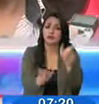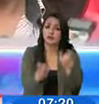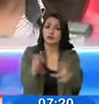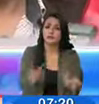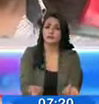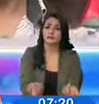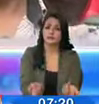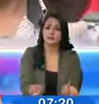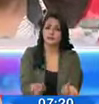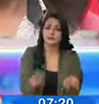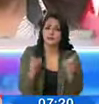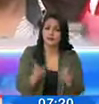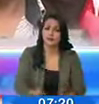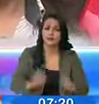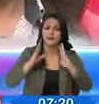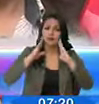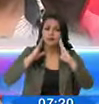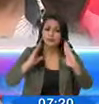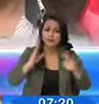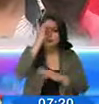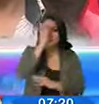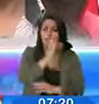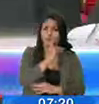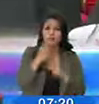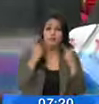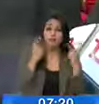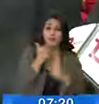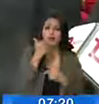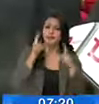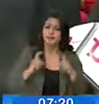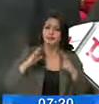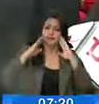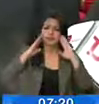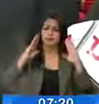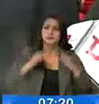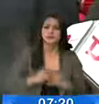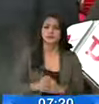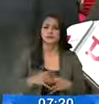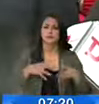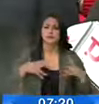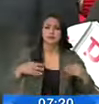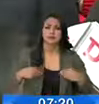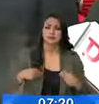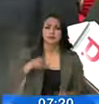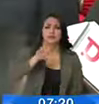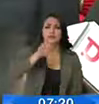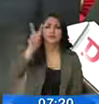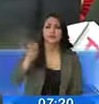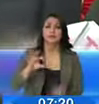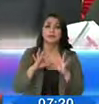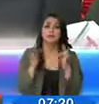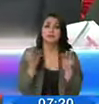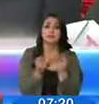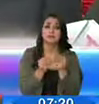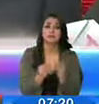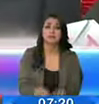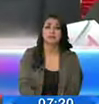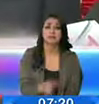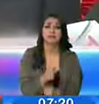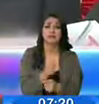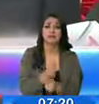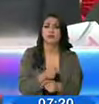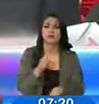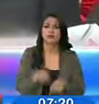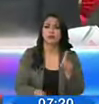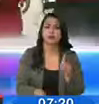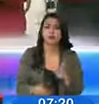ser consideradas en el momento de una decisión de orden público. Y no vamos a permitir que estas 220 familias se queden sin empleo y